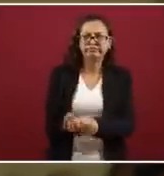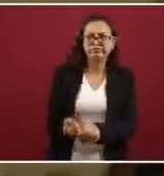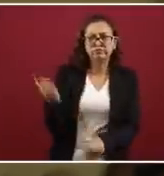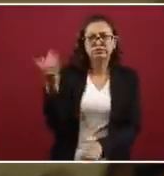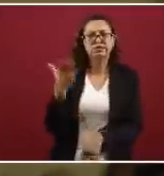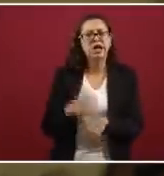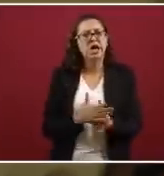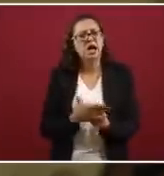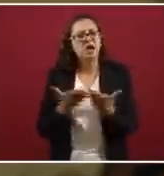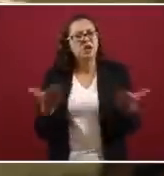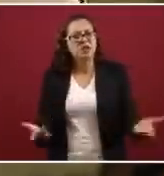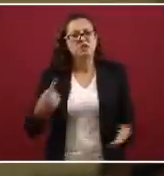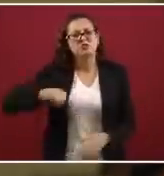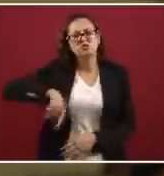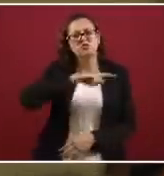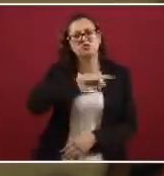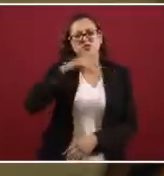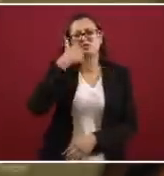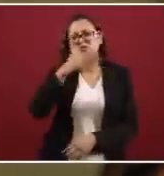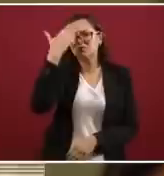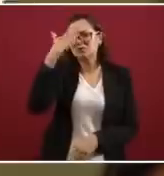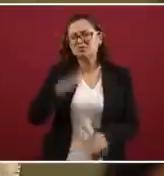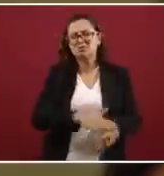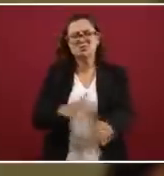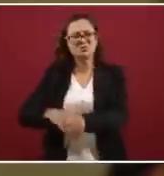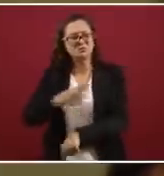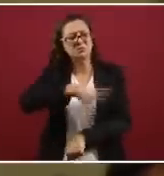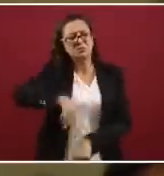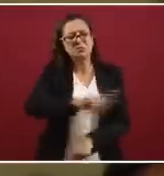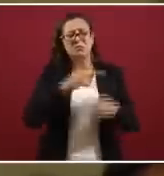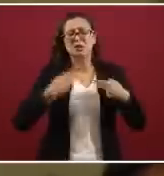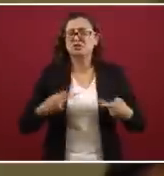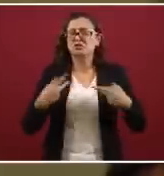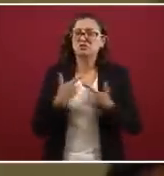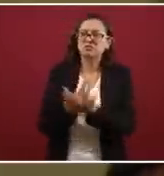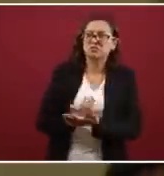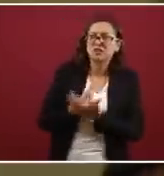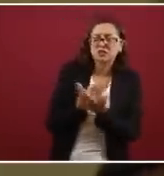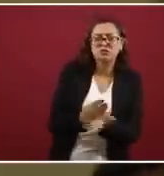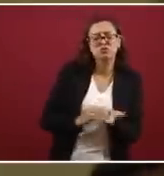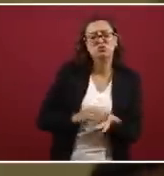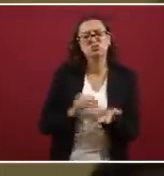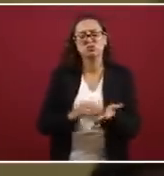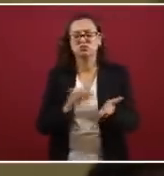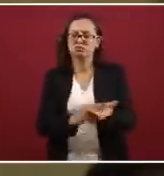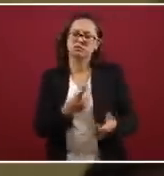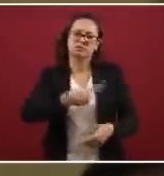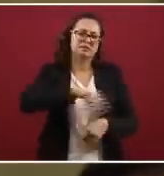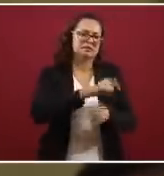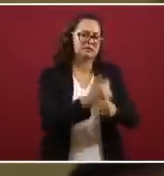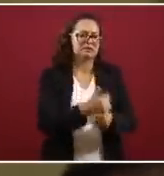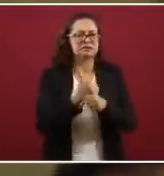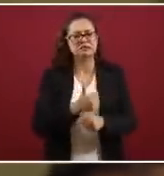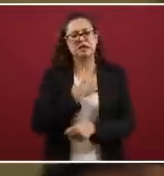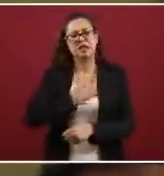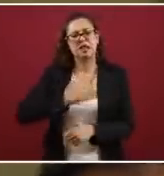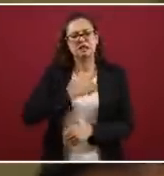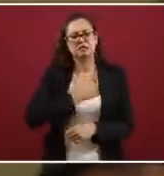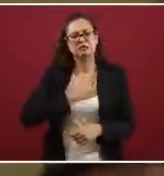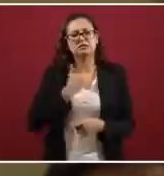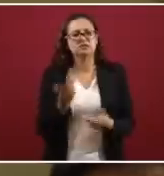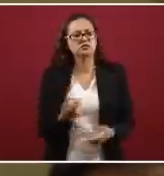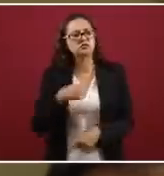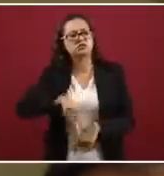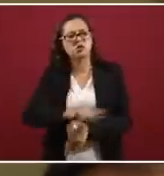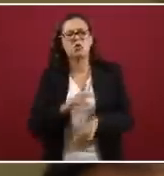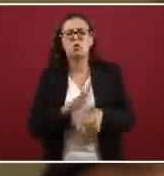las personas que se mantienen a la espera ahorita bajo condiciones lamentables ¿Qué mensaje